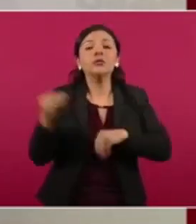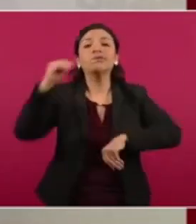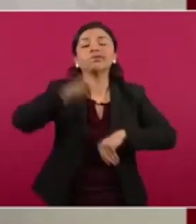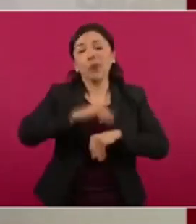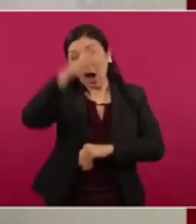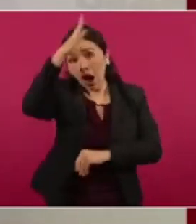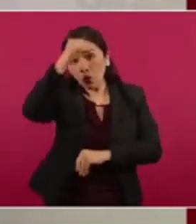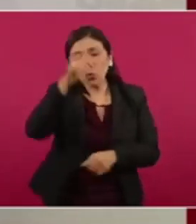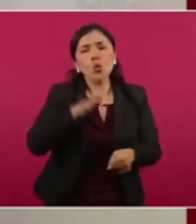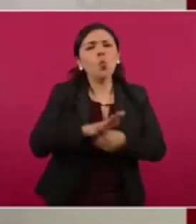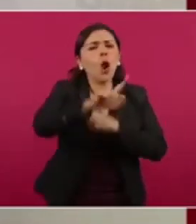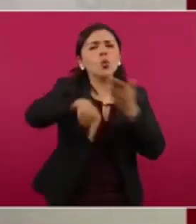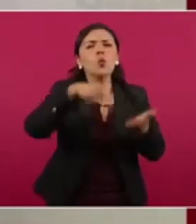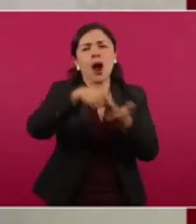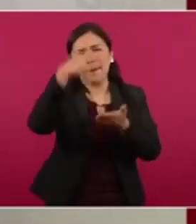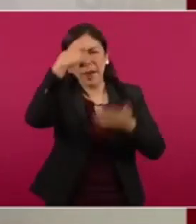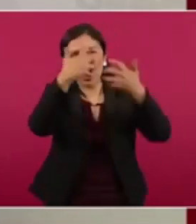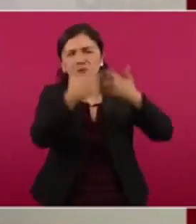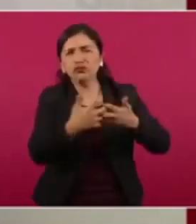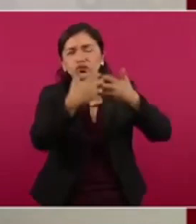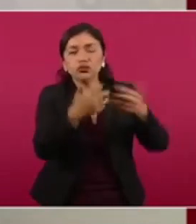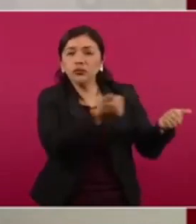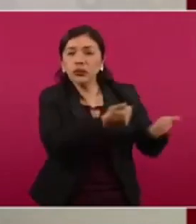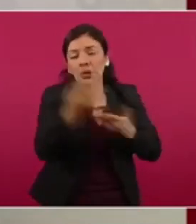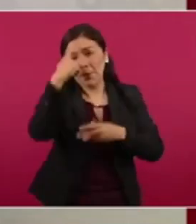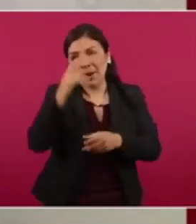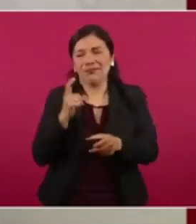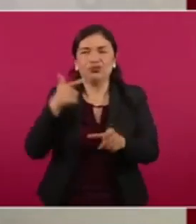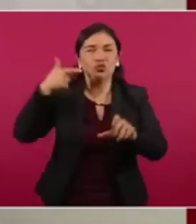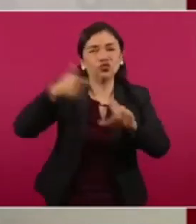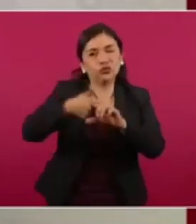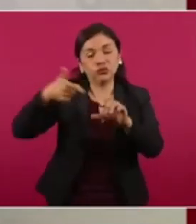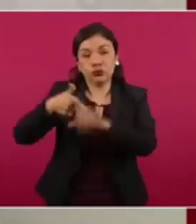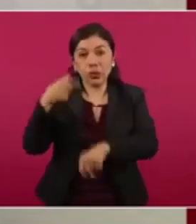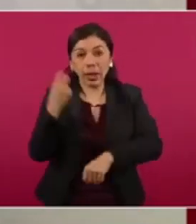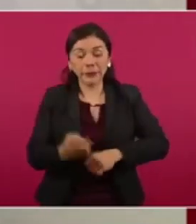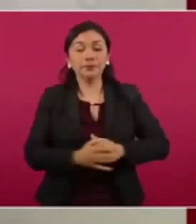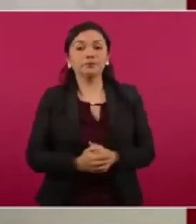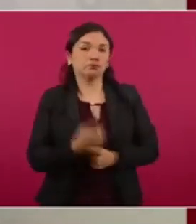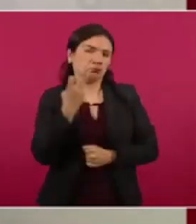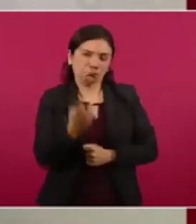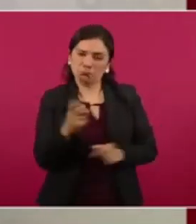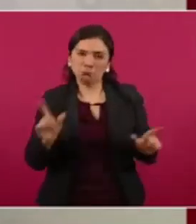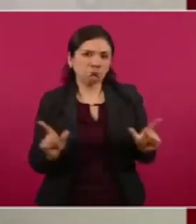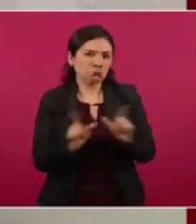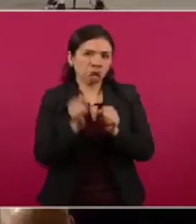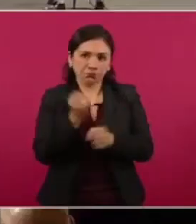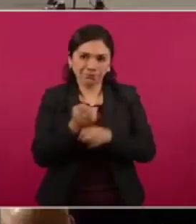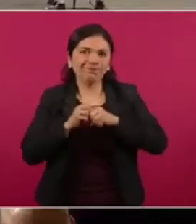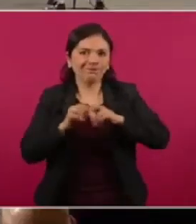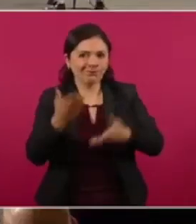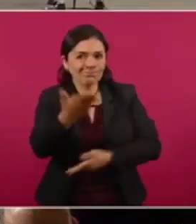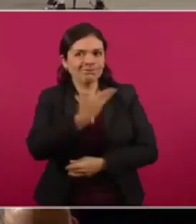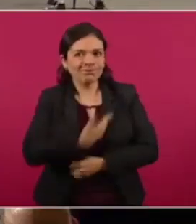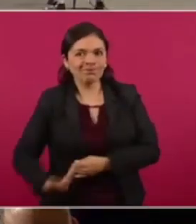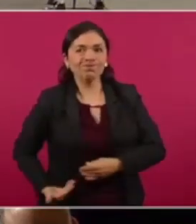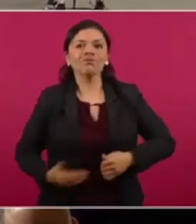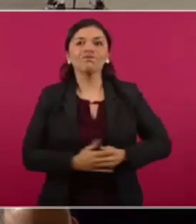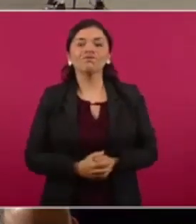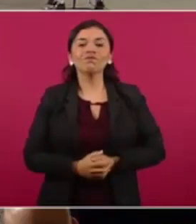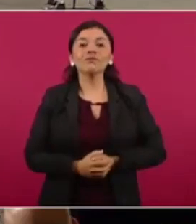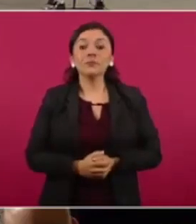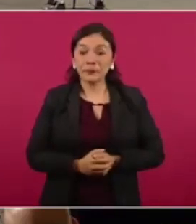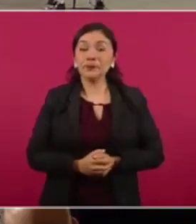de las áreas de la maquinaria pesada se estarán integrando. Esto es cuanto, señor presidente.